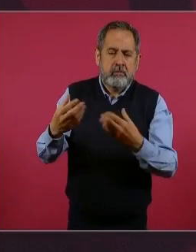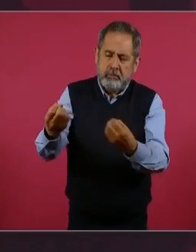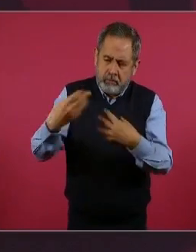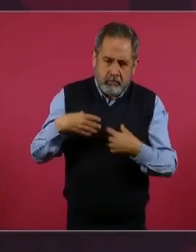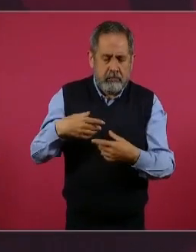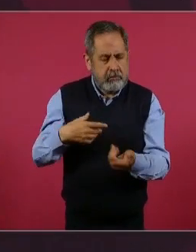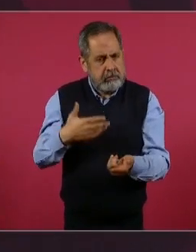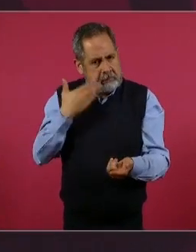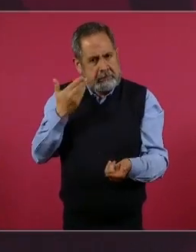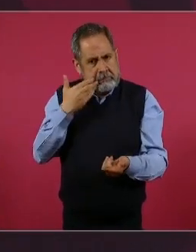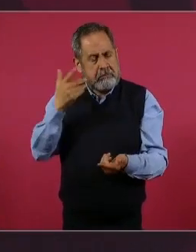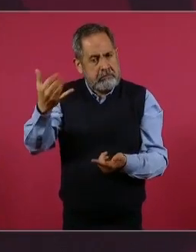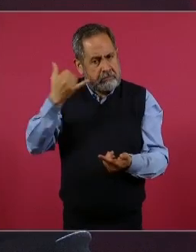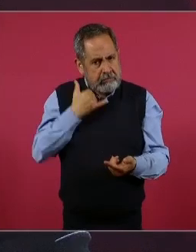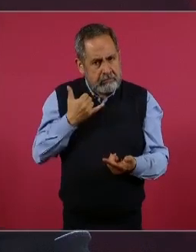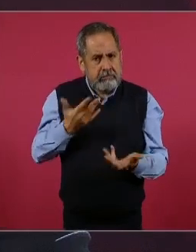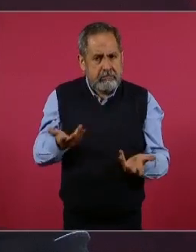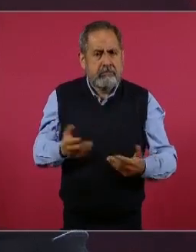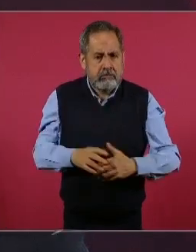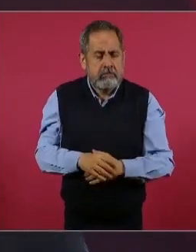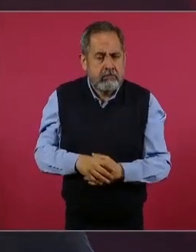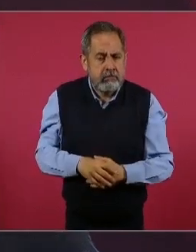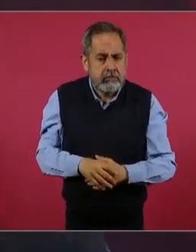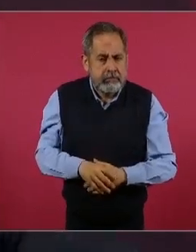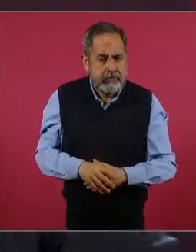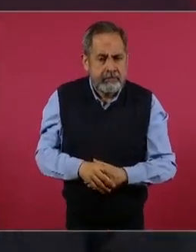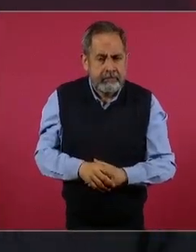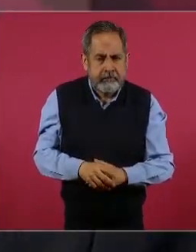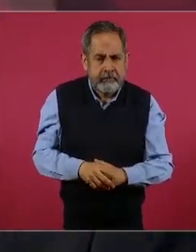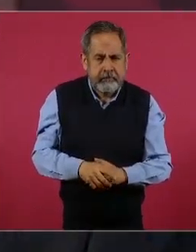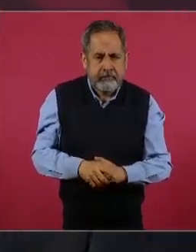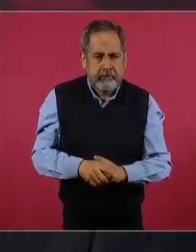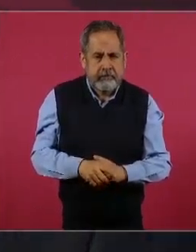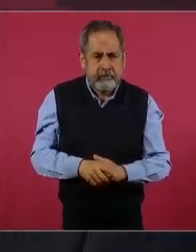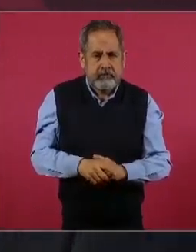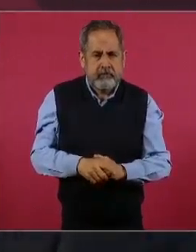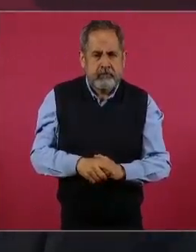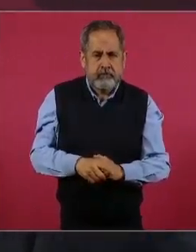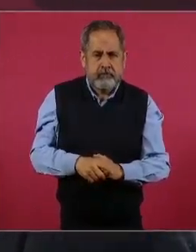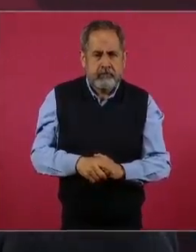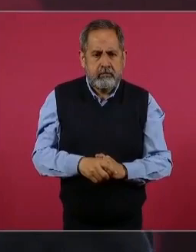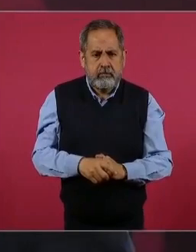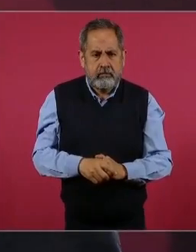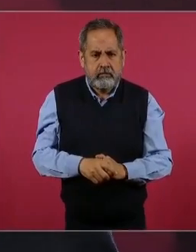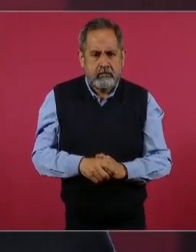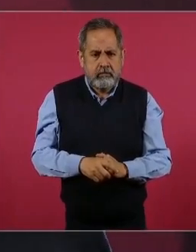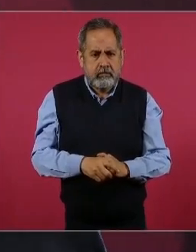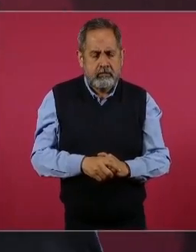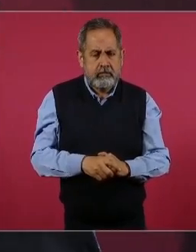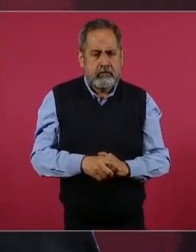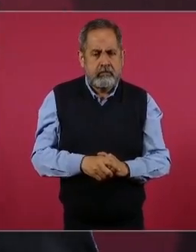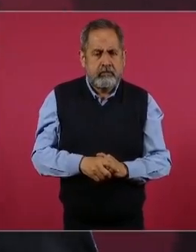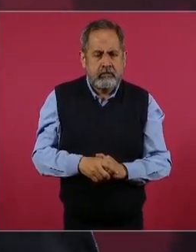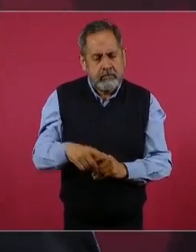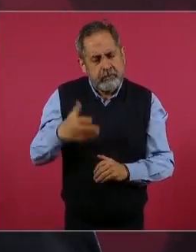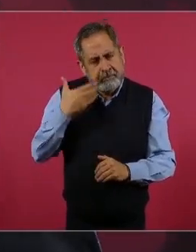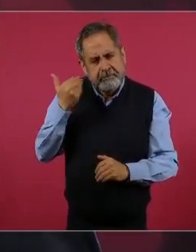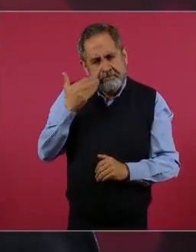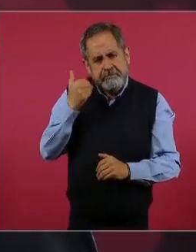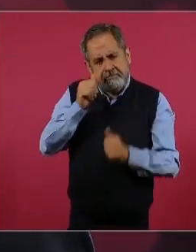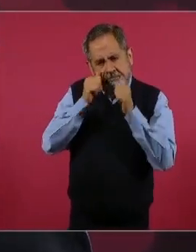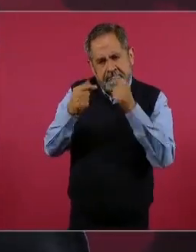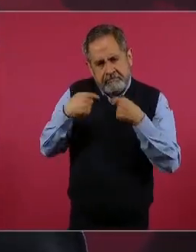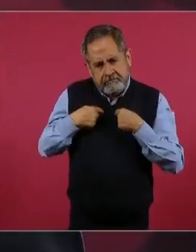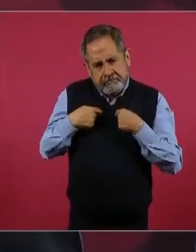pero tuvo pues esa ¿sí? Gentileza,